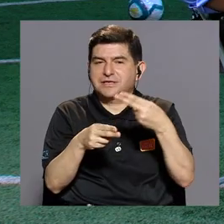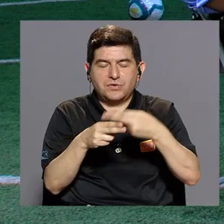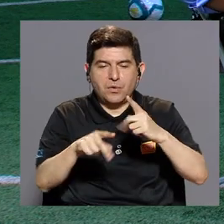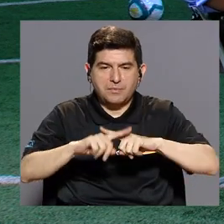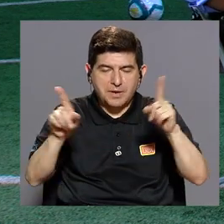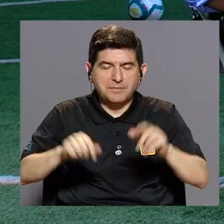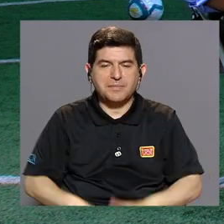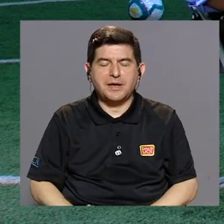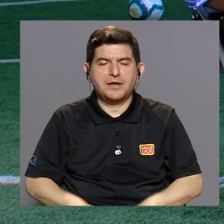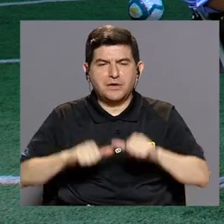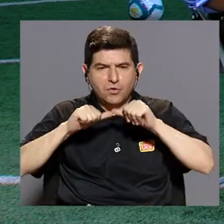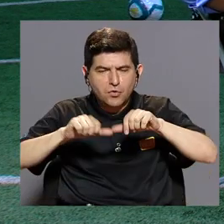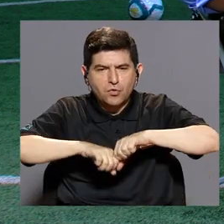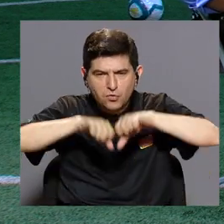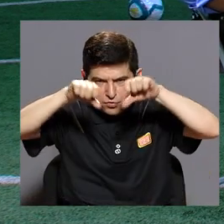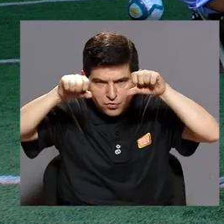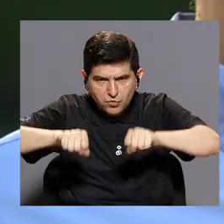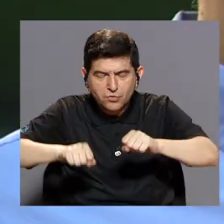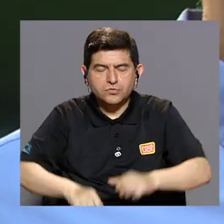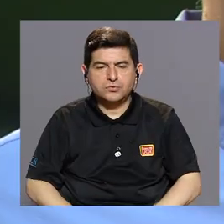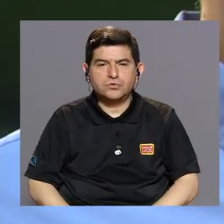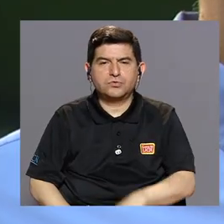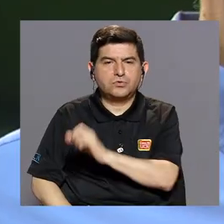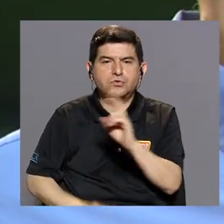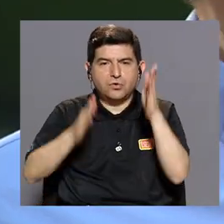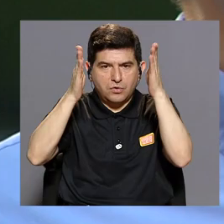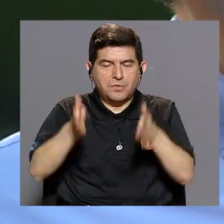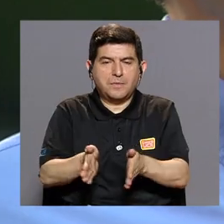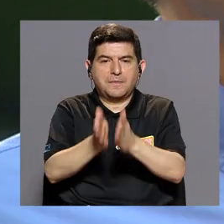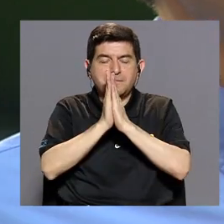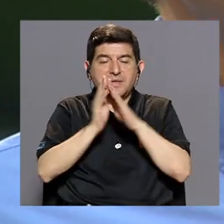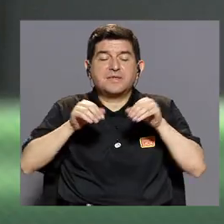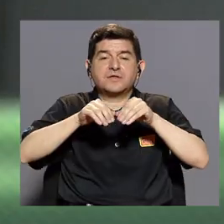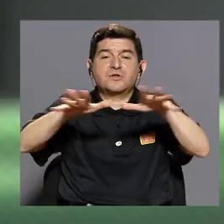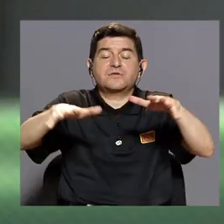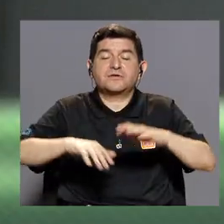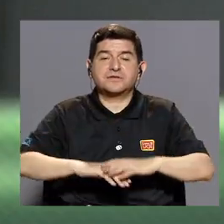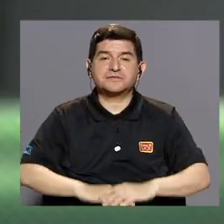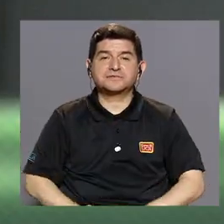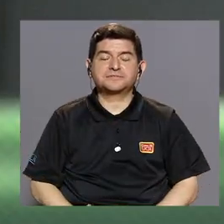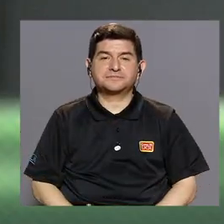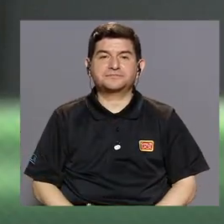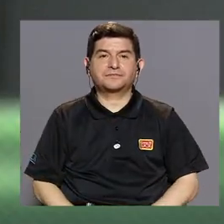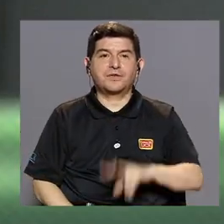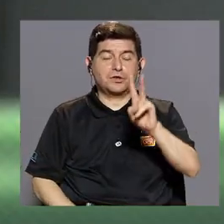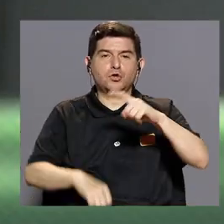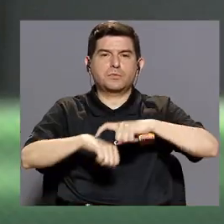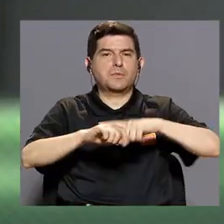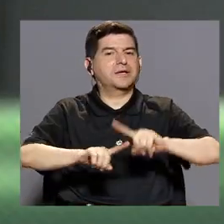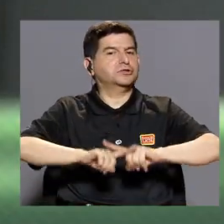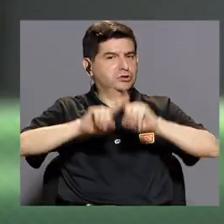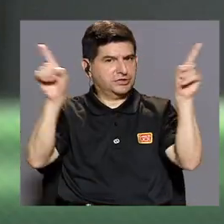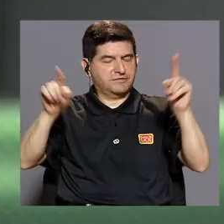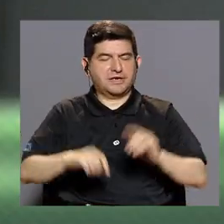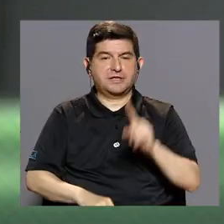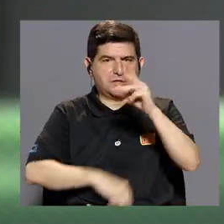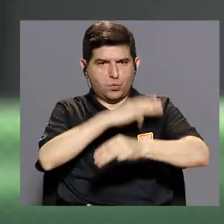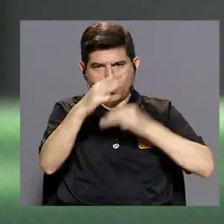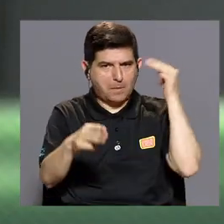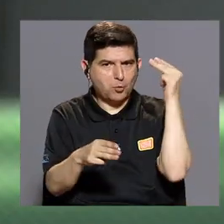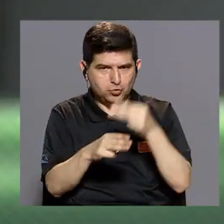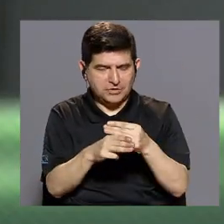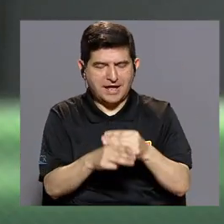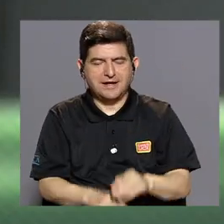pero sistemático, de los costarricenses pidiéndole en redes. Vamos a ver, son dos momentos distintos, ¿verdad? Uno fue el